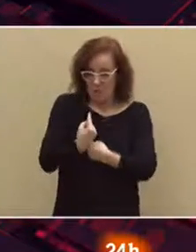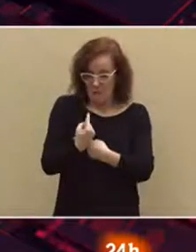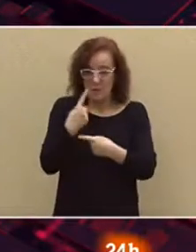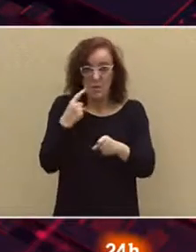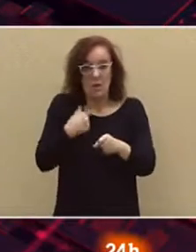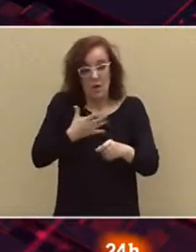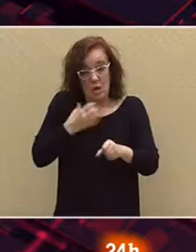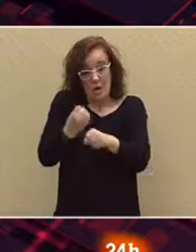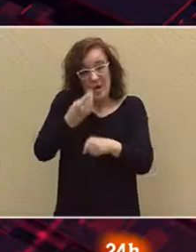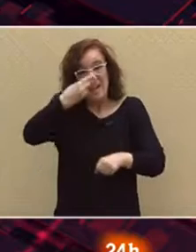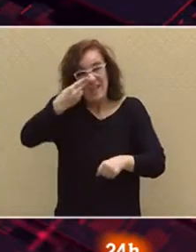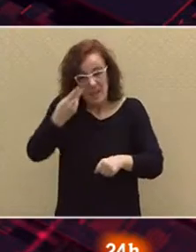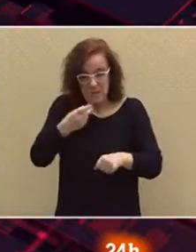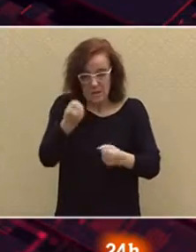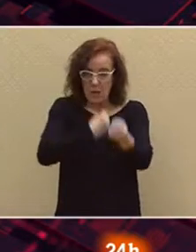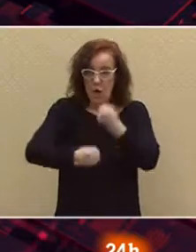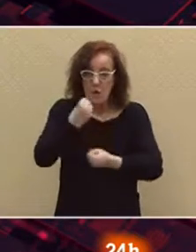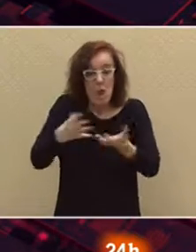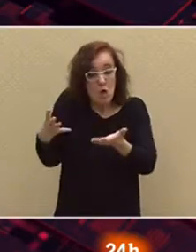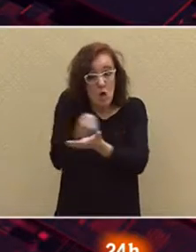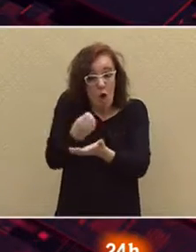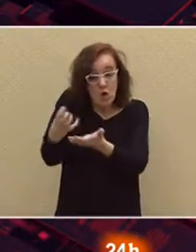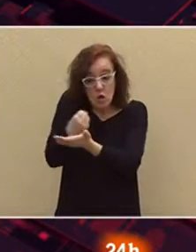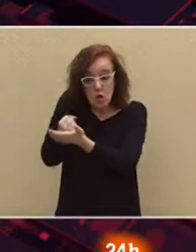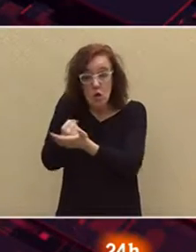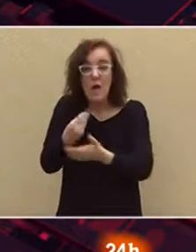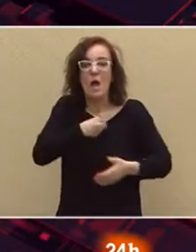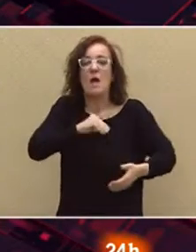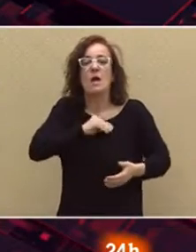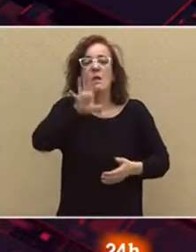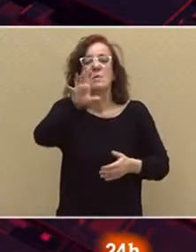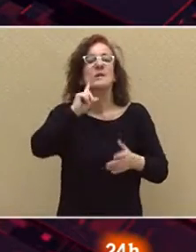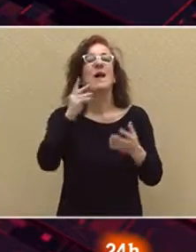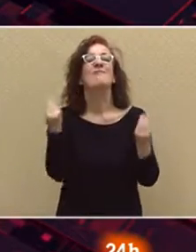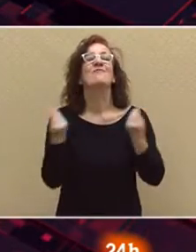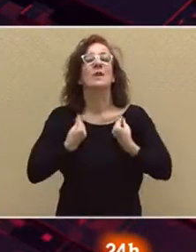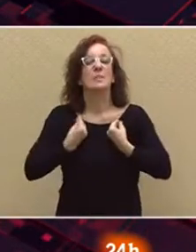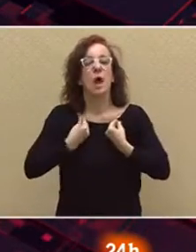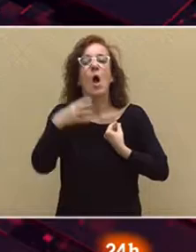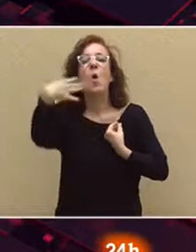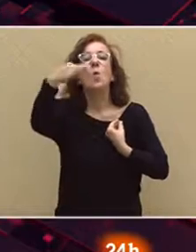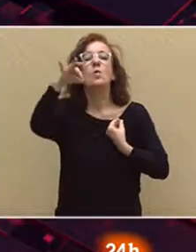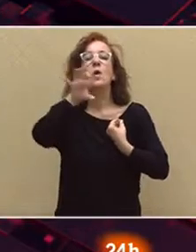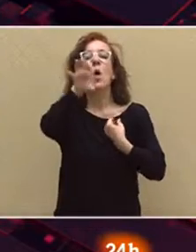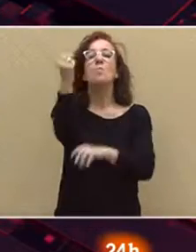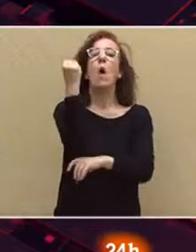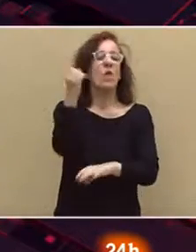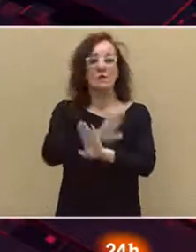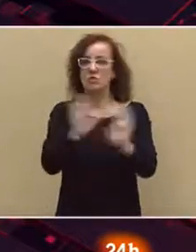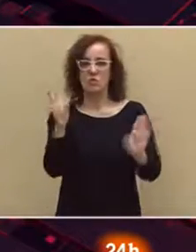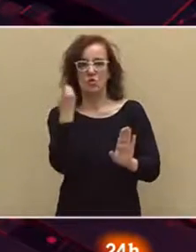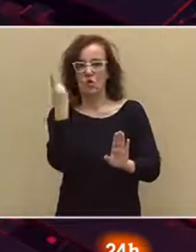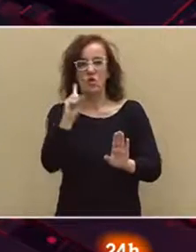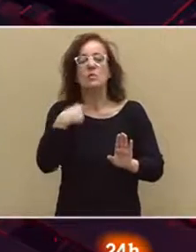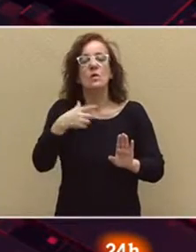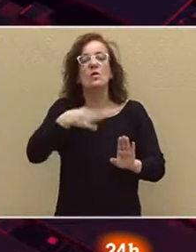intereses económicos, que todo hace que España sea una cosa viva, que no sea únicamente un poder, sino que sea una